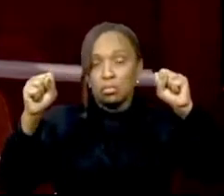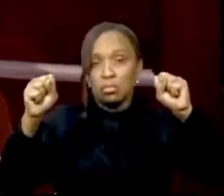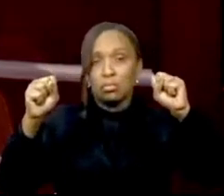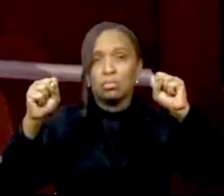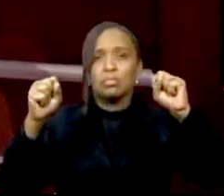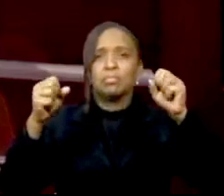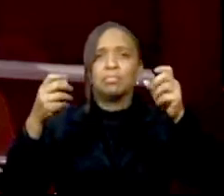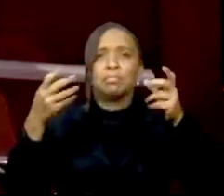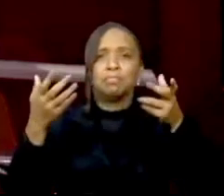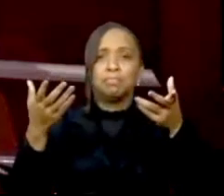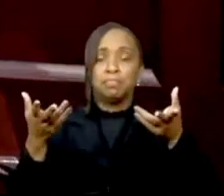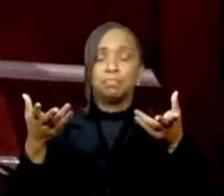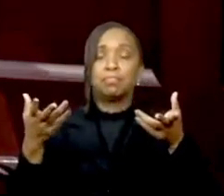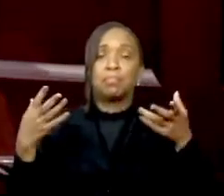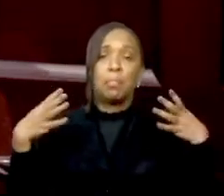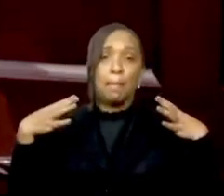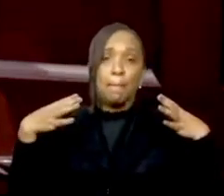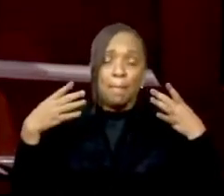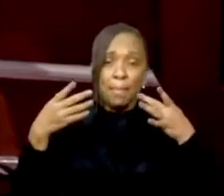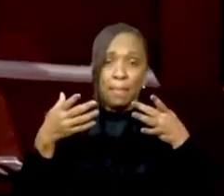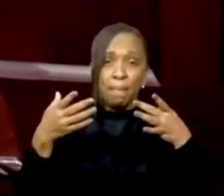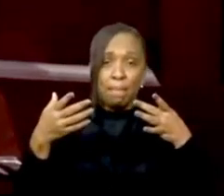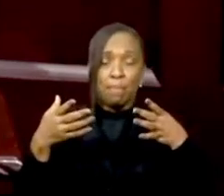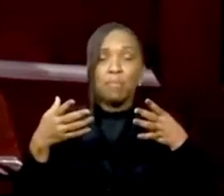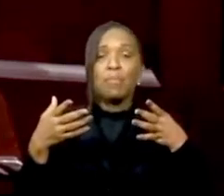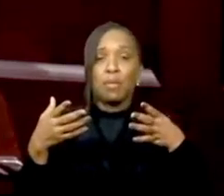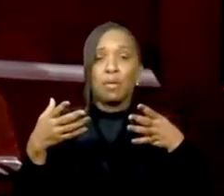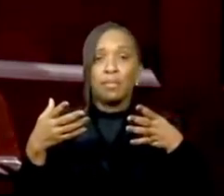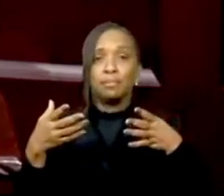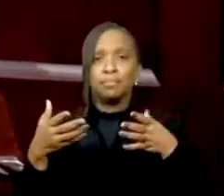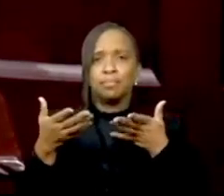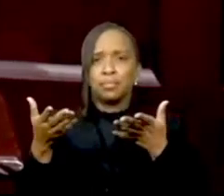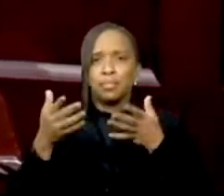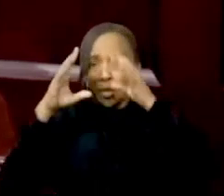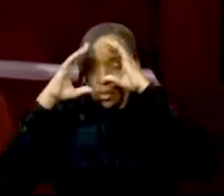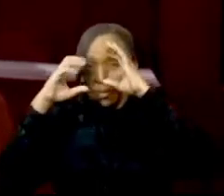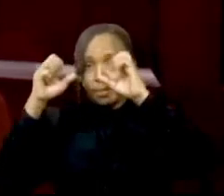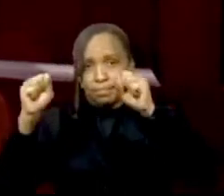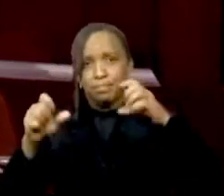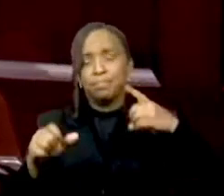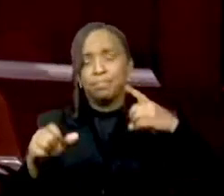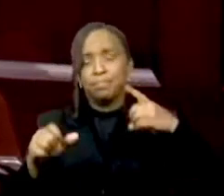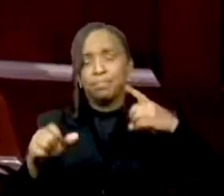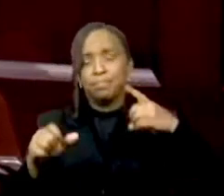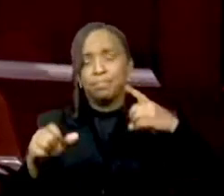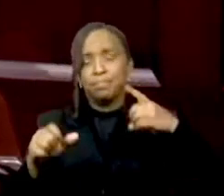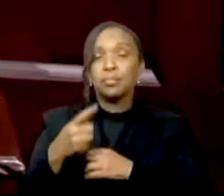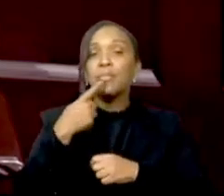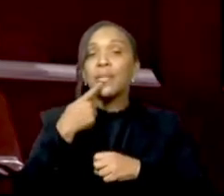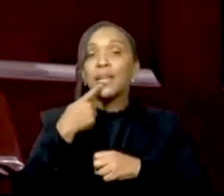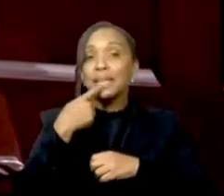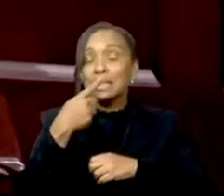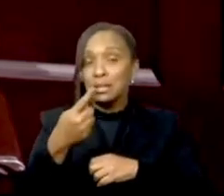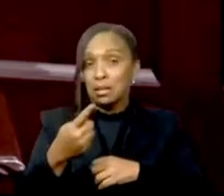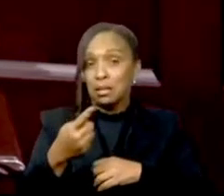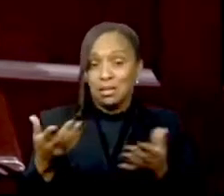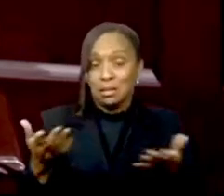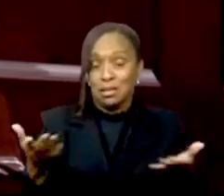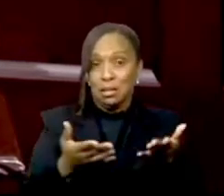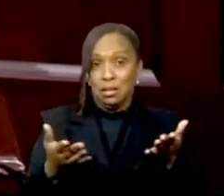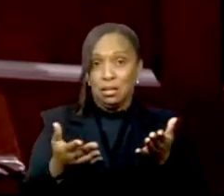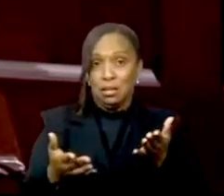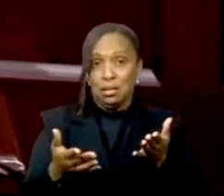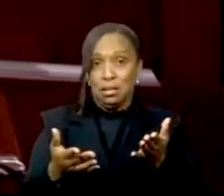asamblea revisora se respetaría de manera fundamental lo que estableciera la ley que convoca esta reforma.